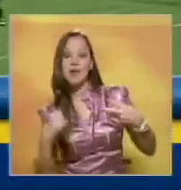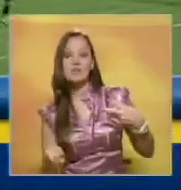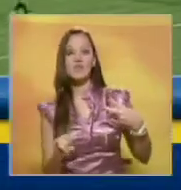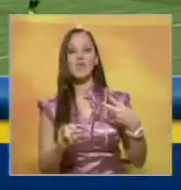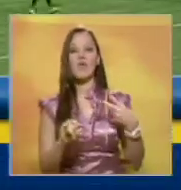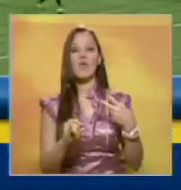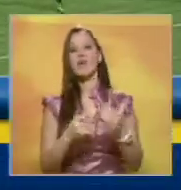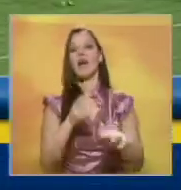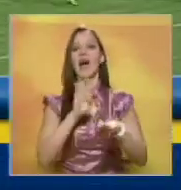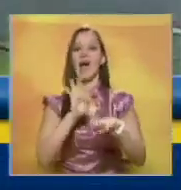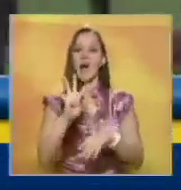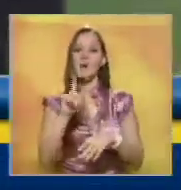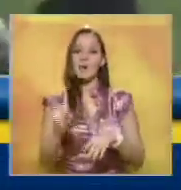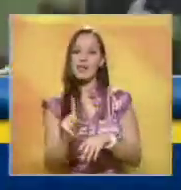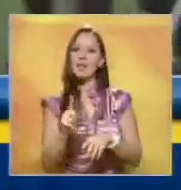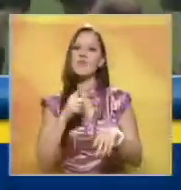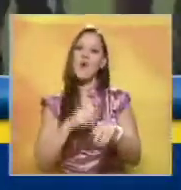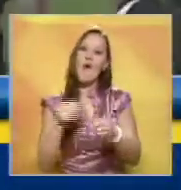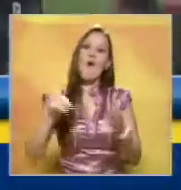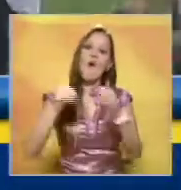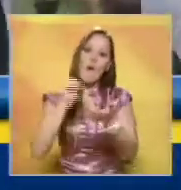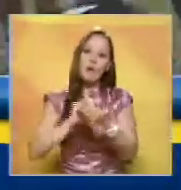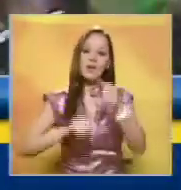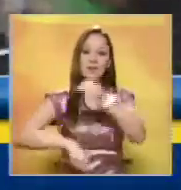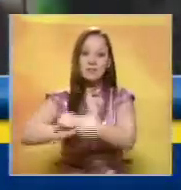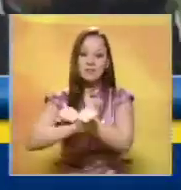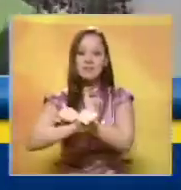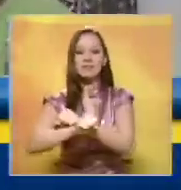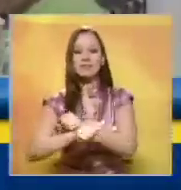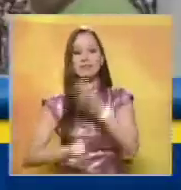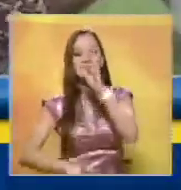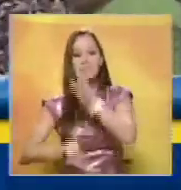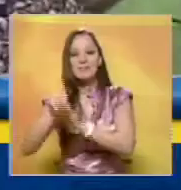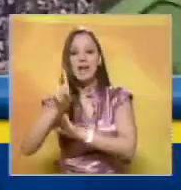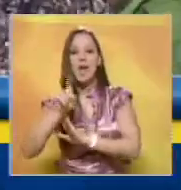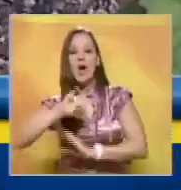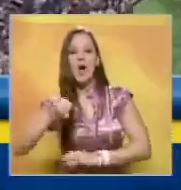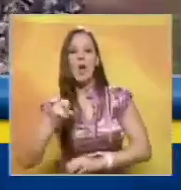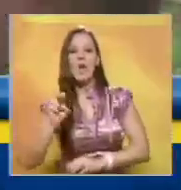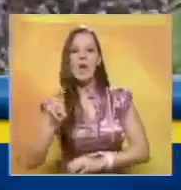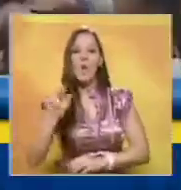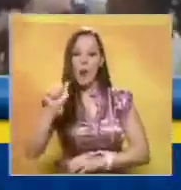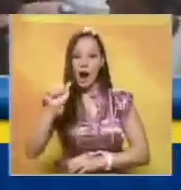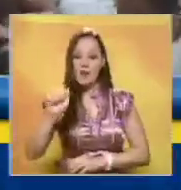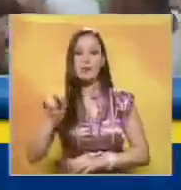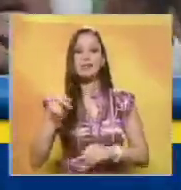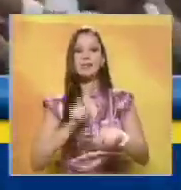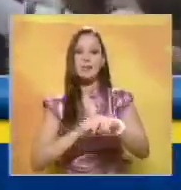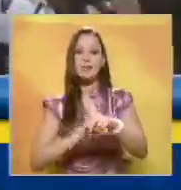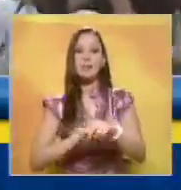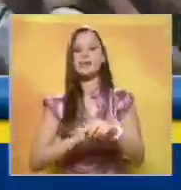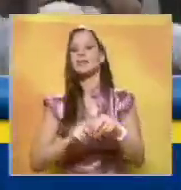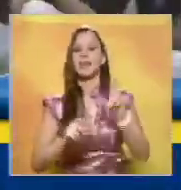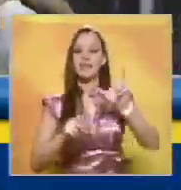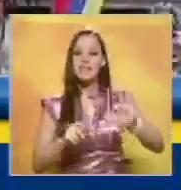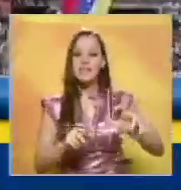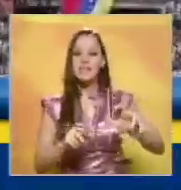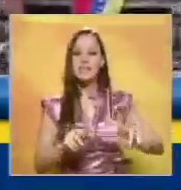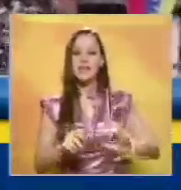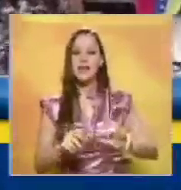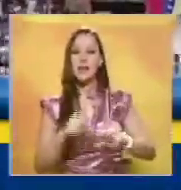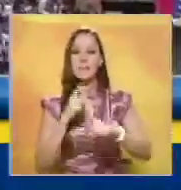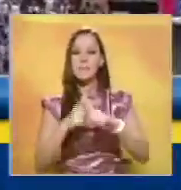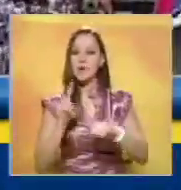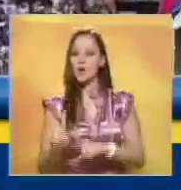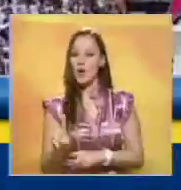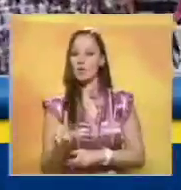41 por intermedio de Erling Cuica. Tanto del triunfo lo marcó Juan Falcón cuando se cumplía el minuto 92. Se prendió la fiesta en la